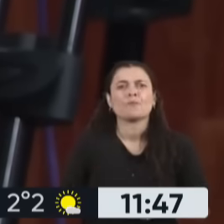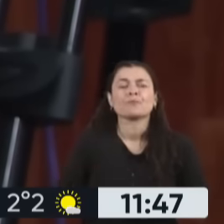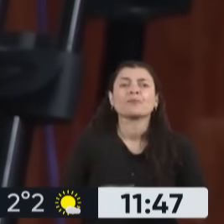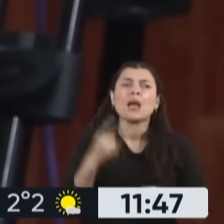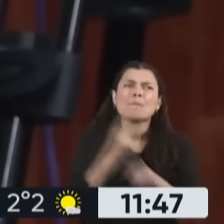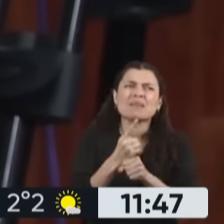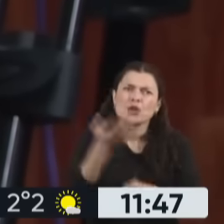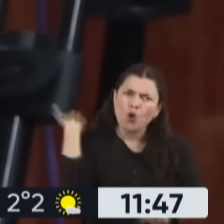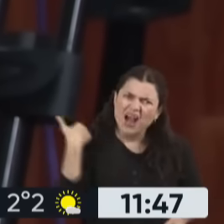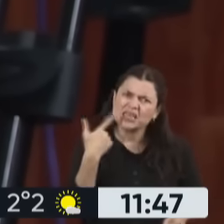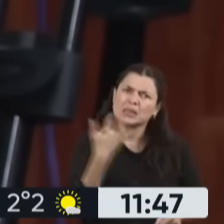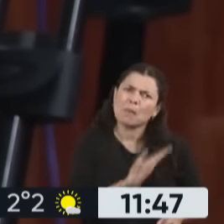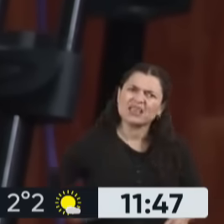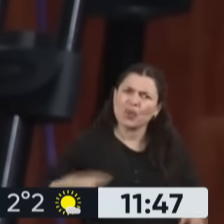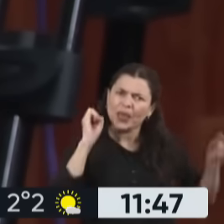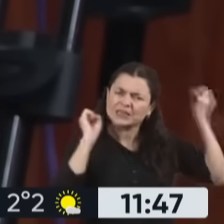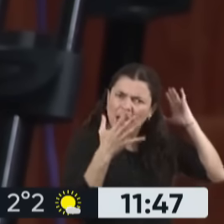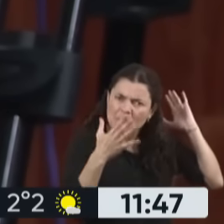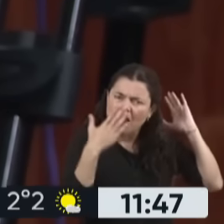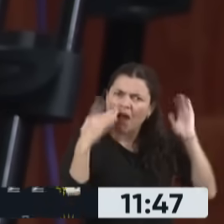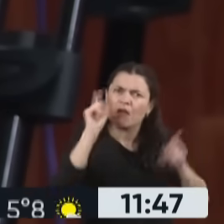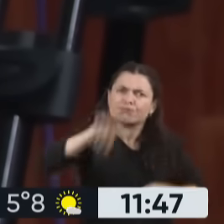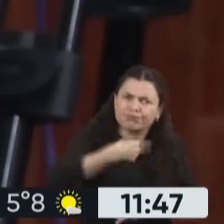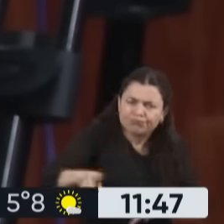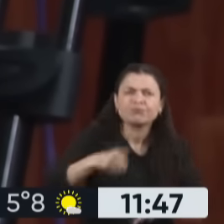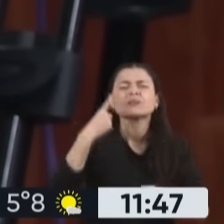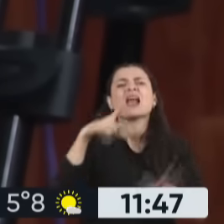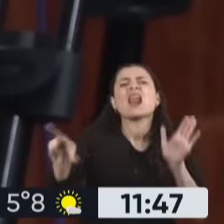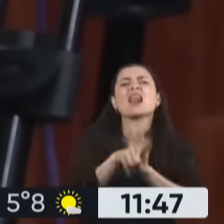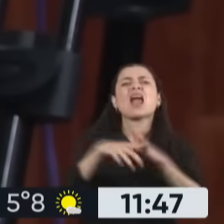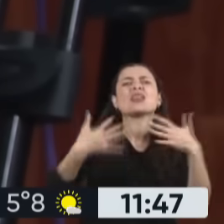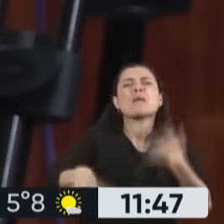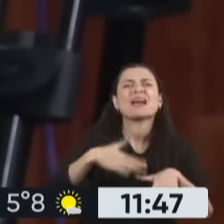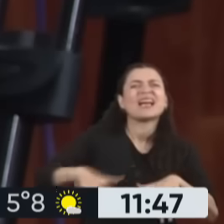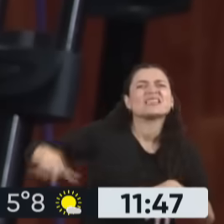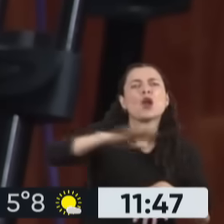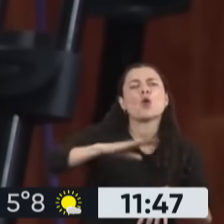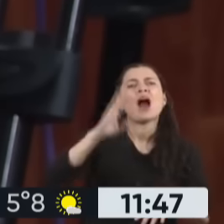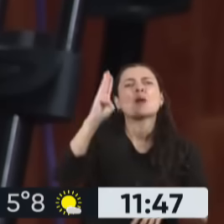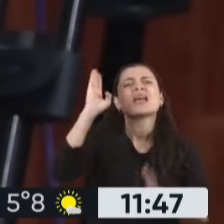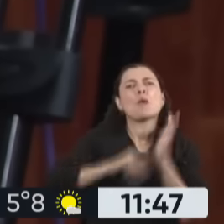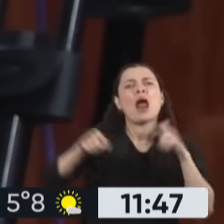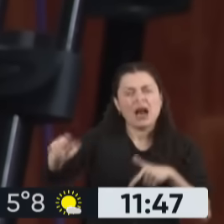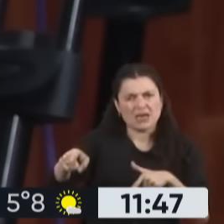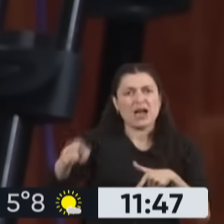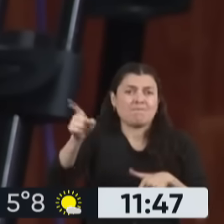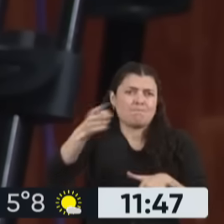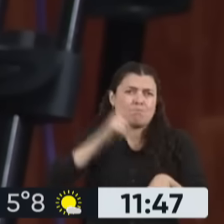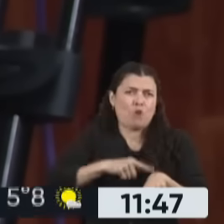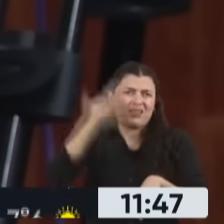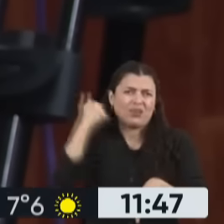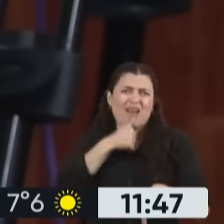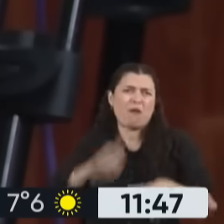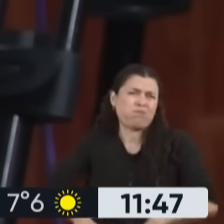Primero, ayer el presidente de la Nación vetó la ley de emergencias para Bahía Blanca, que estaba afectada por la